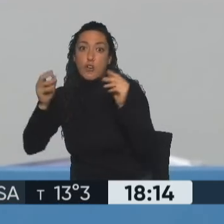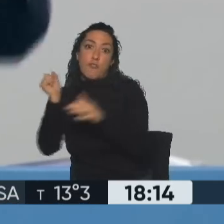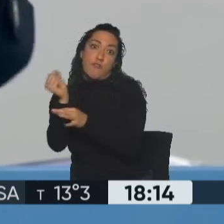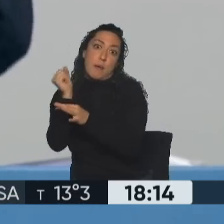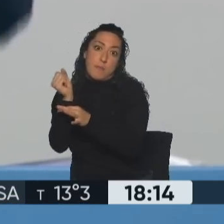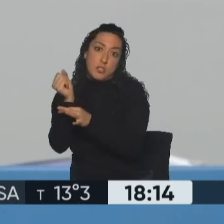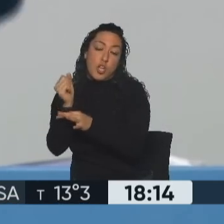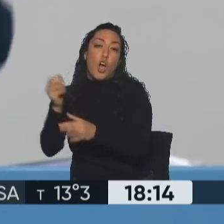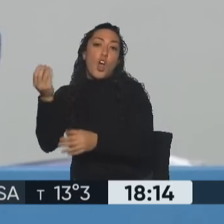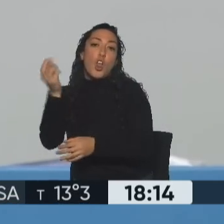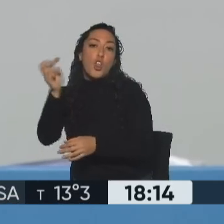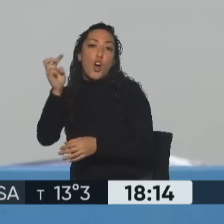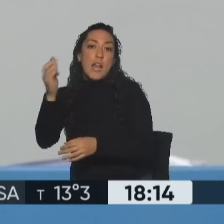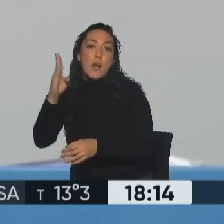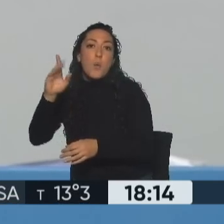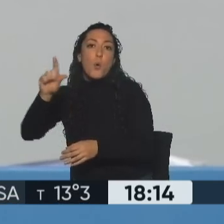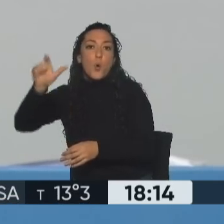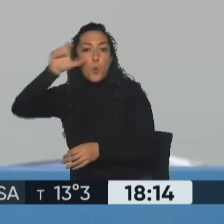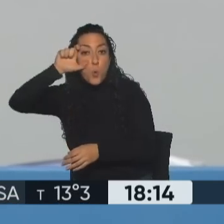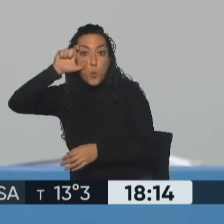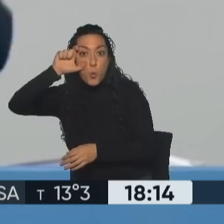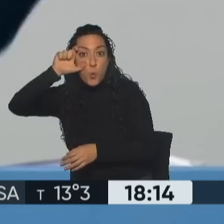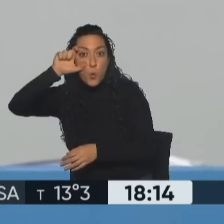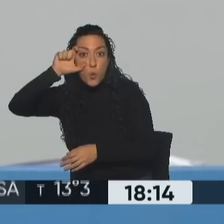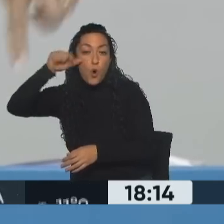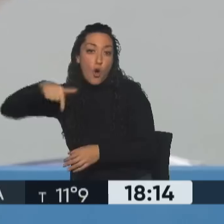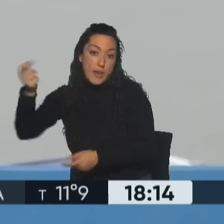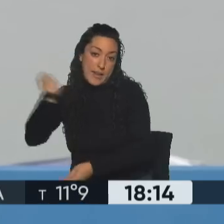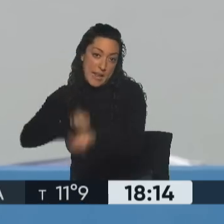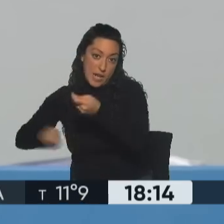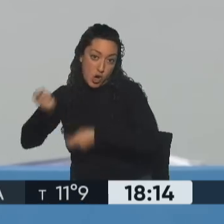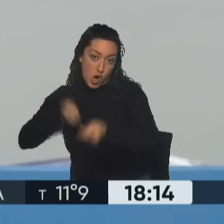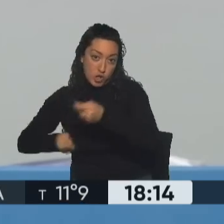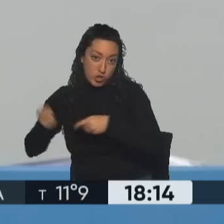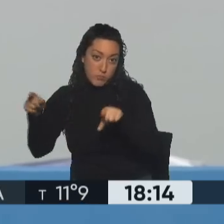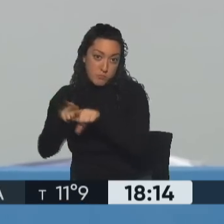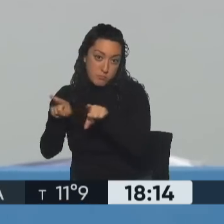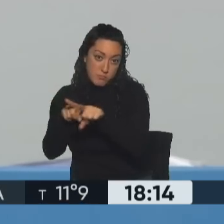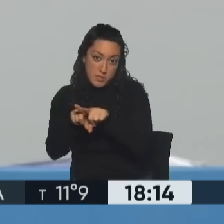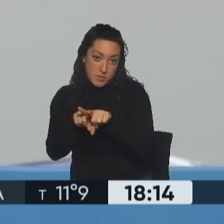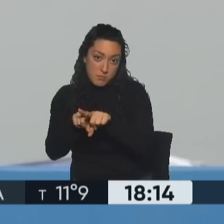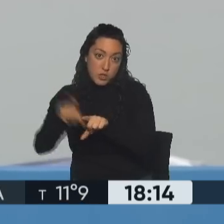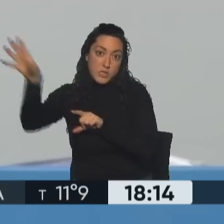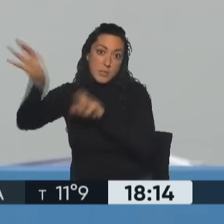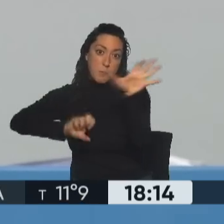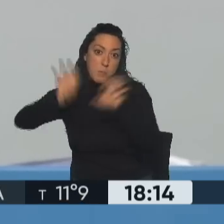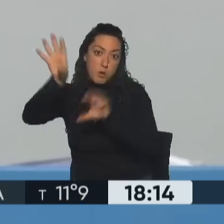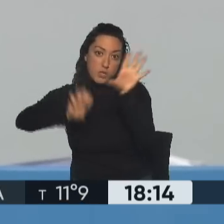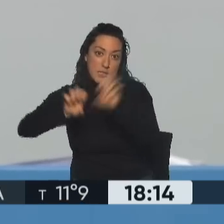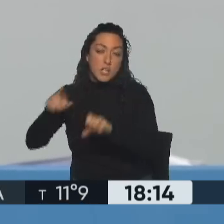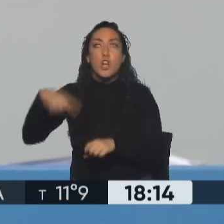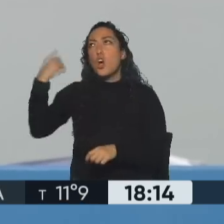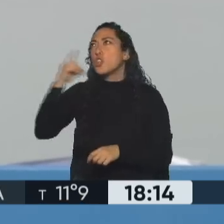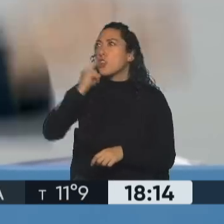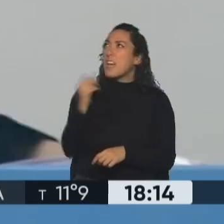famoso dólar blue, que hoy hacen pingües negocios, entre ellos con las importaciones. El otro